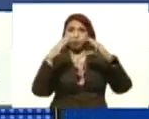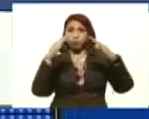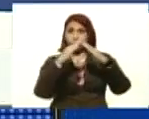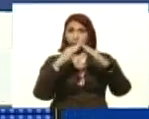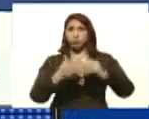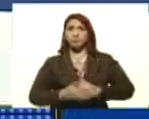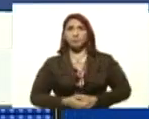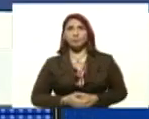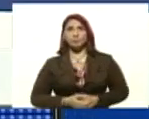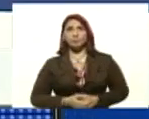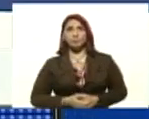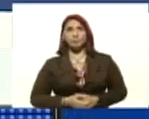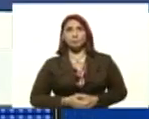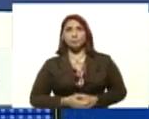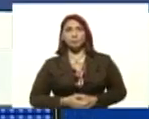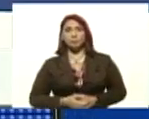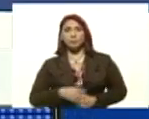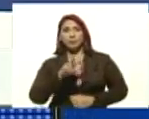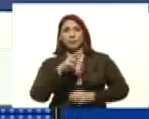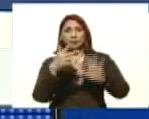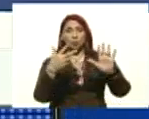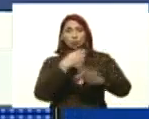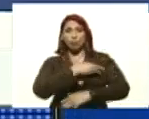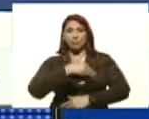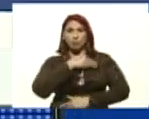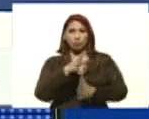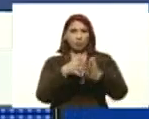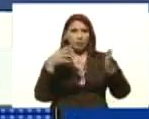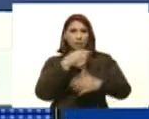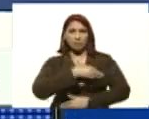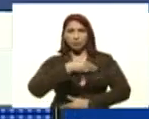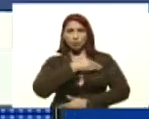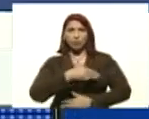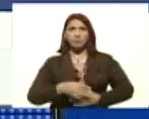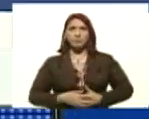otras. 28 misiones y grandes misiones.